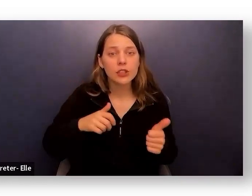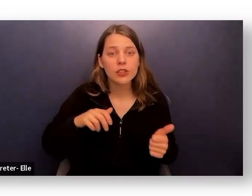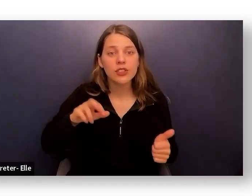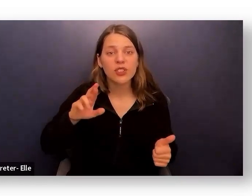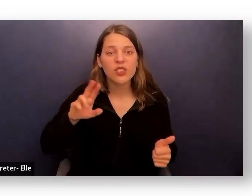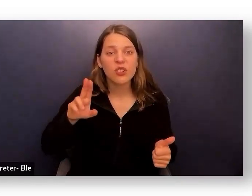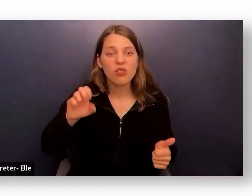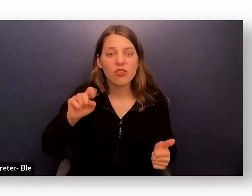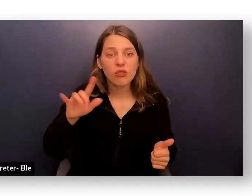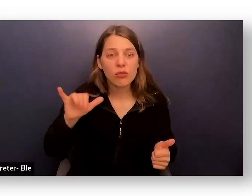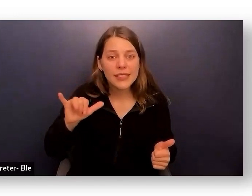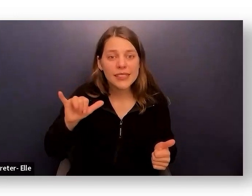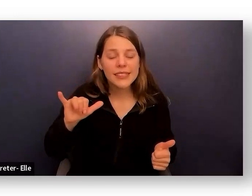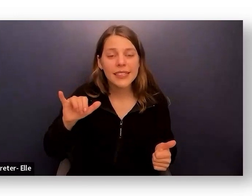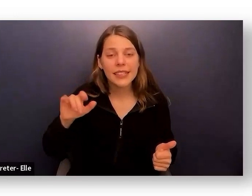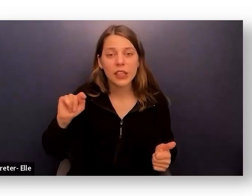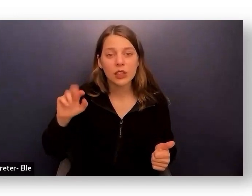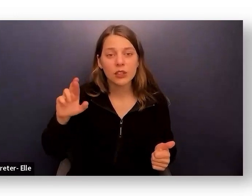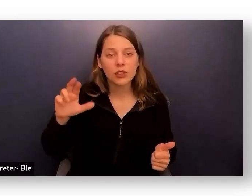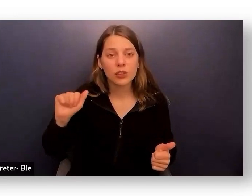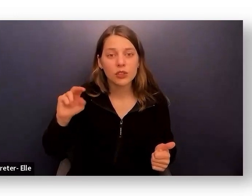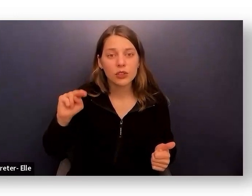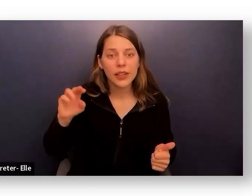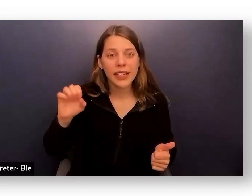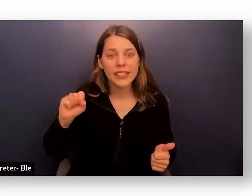problemas potenciales de energía.